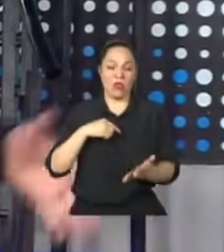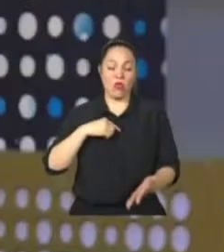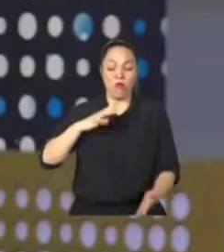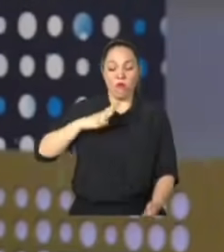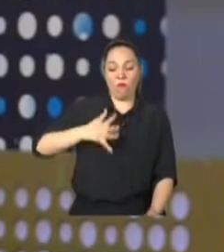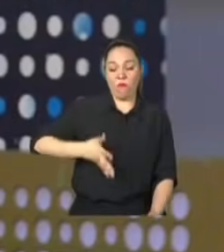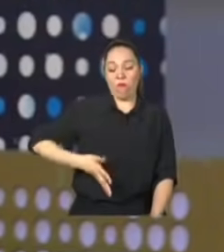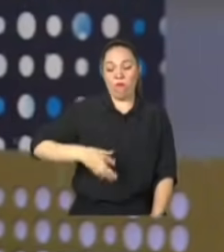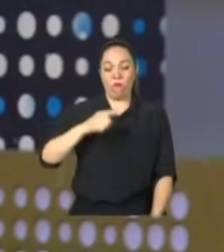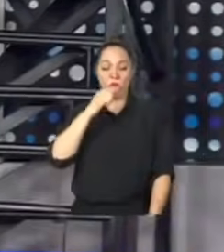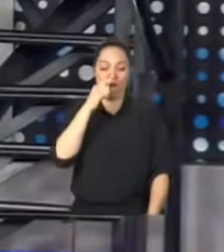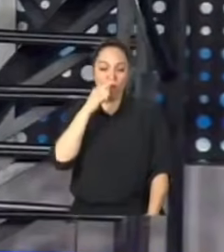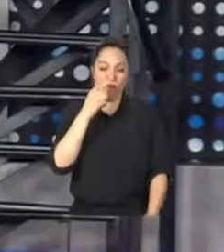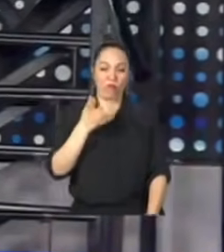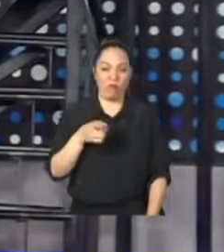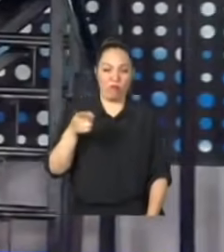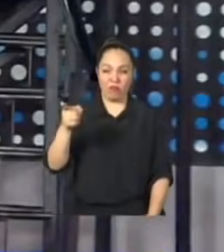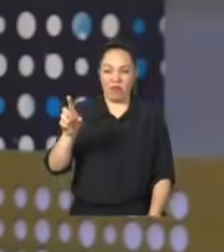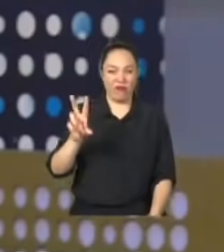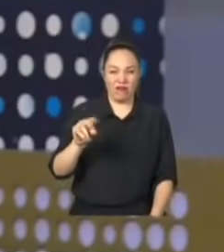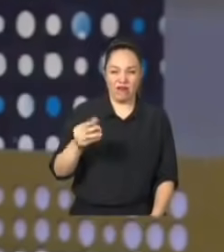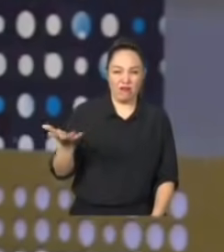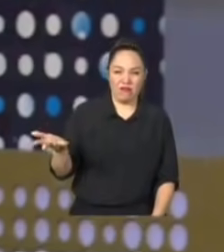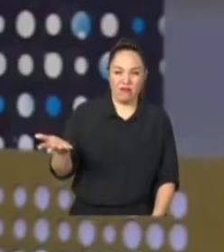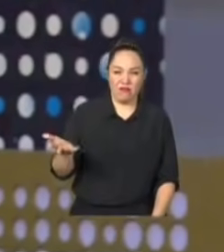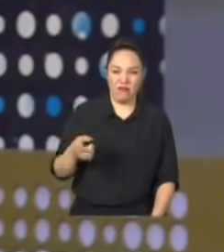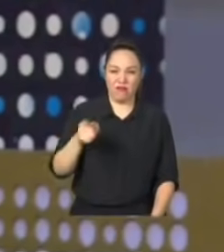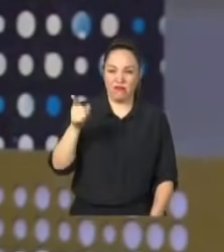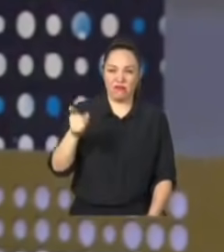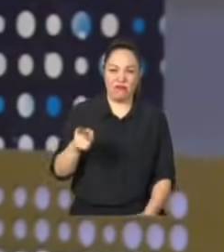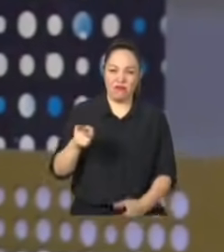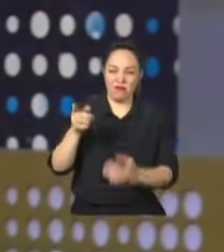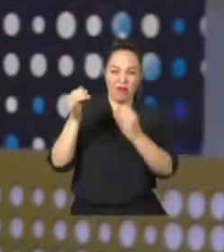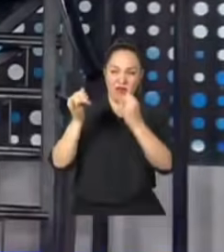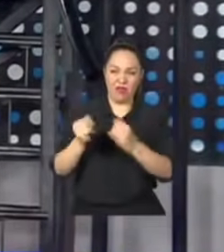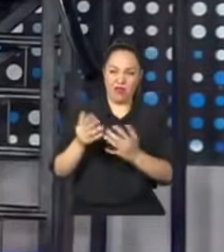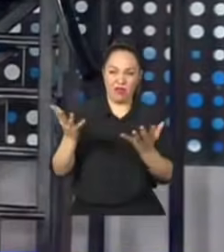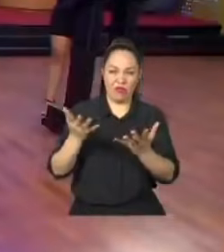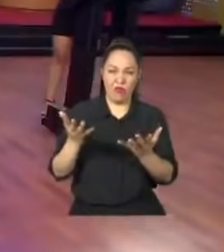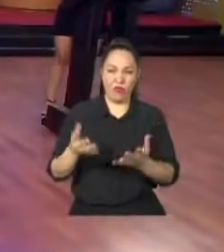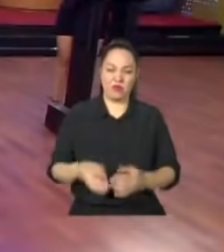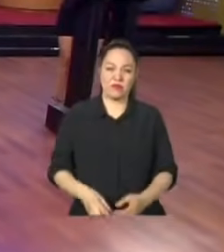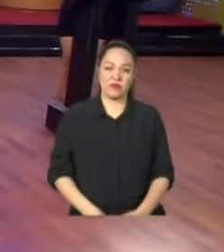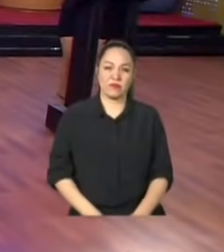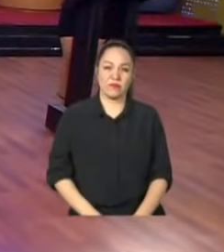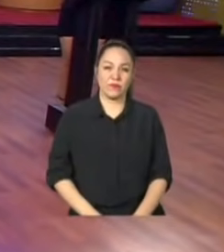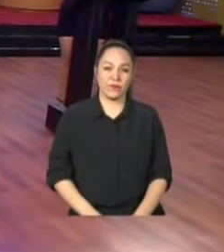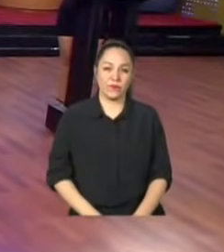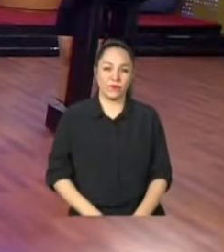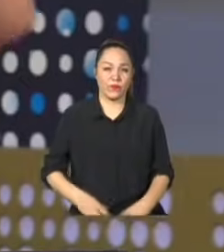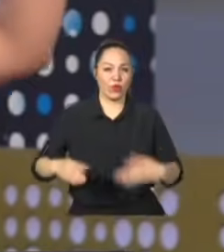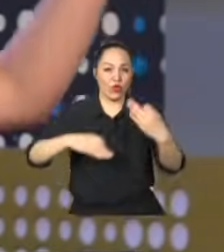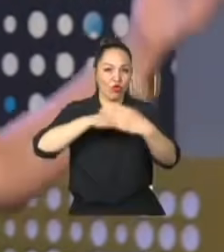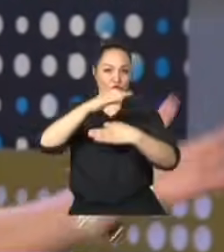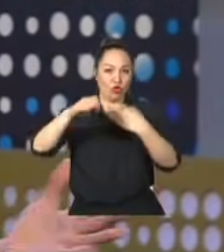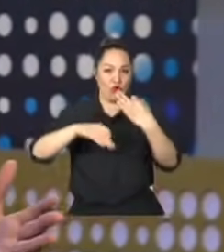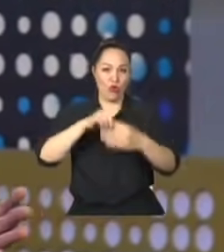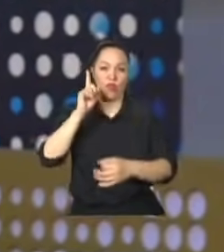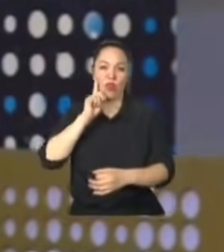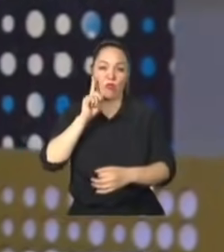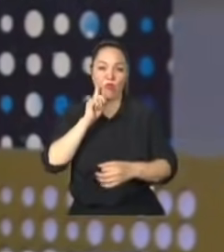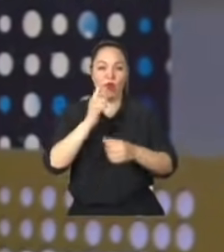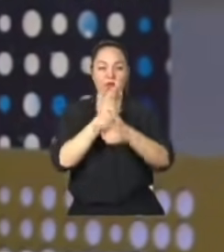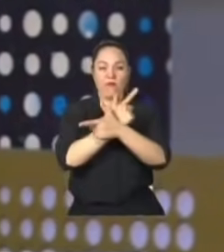mijita! ¿De dónde vienes tú? Pero conmigo no habrá sindicatos. Tú cállate. Todas van a ser libres de